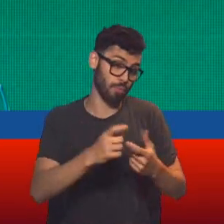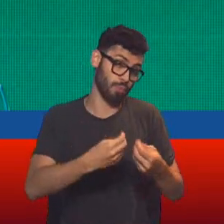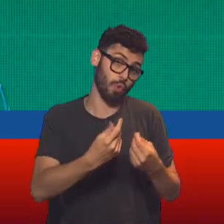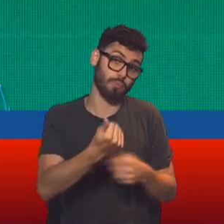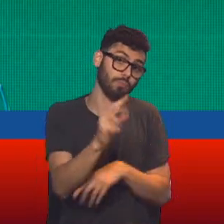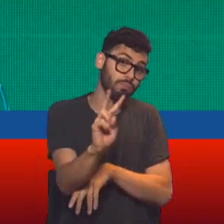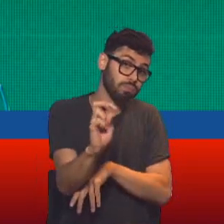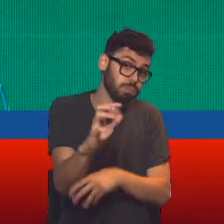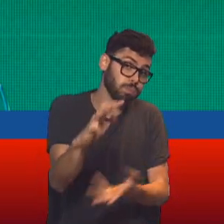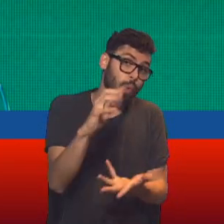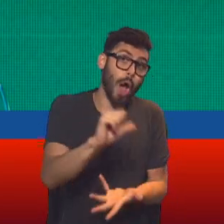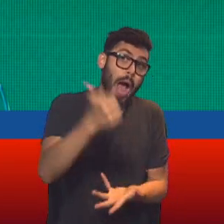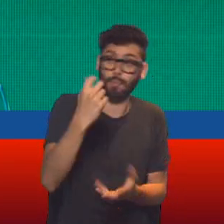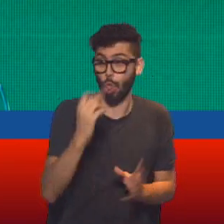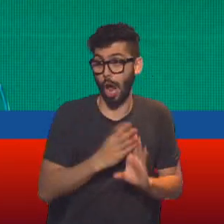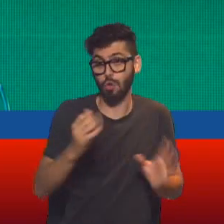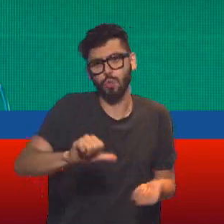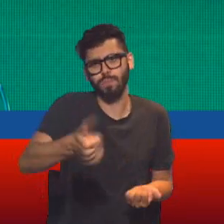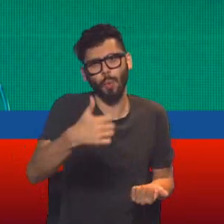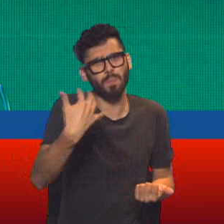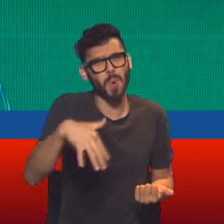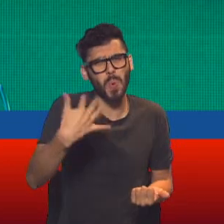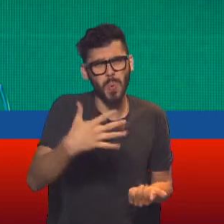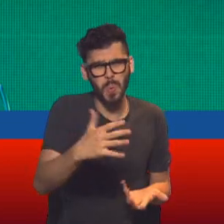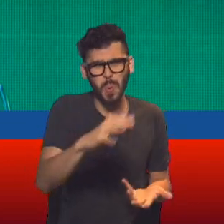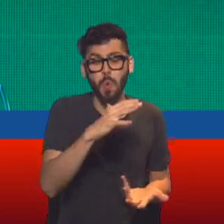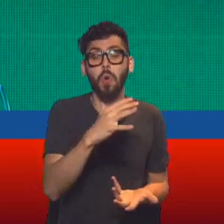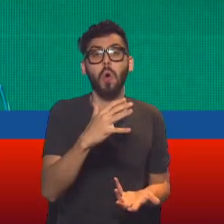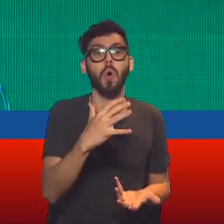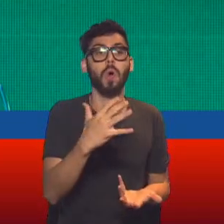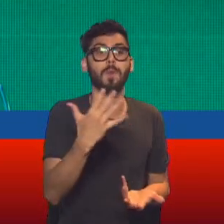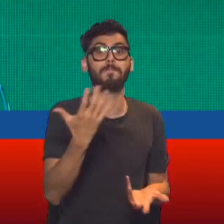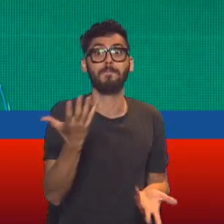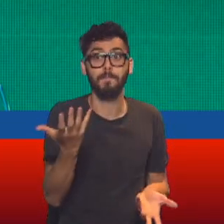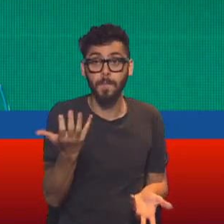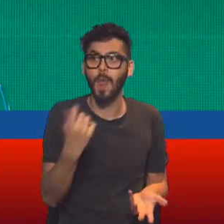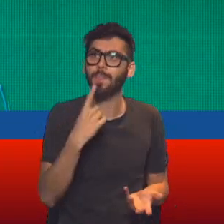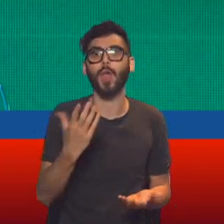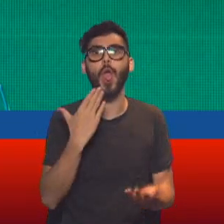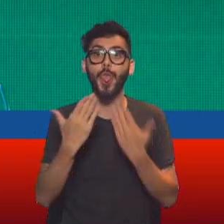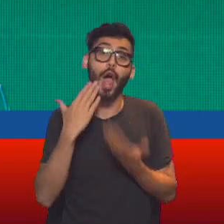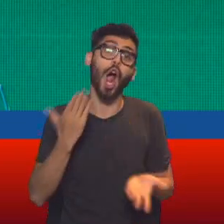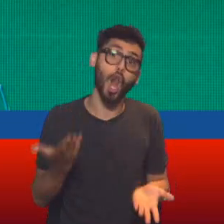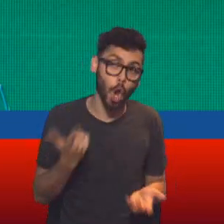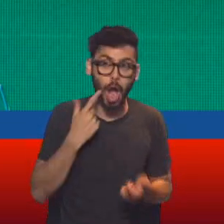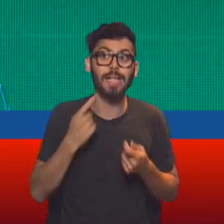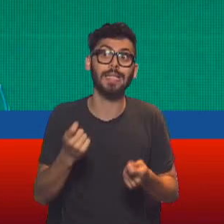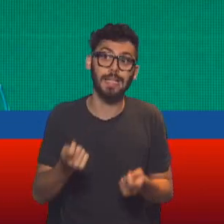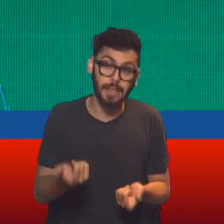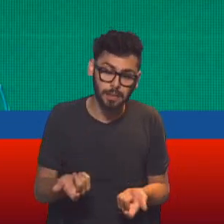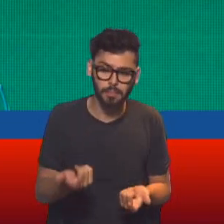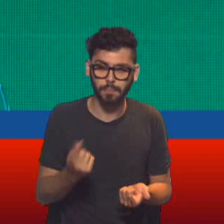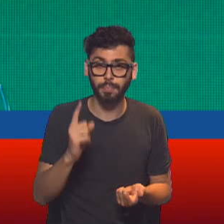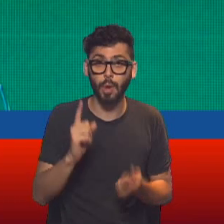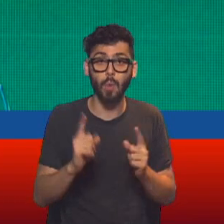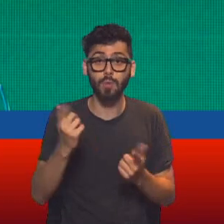grandes ganadores durante estos 2 años. Y uno entiende perfectamente a qué se refieren cuando hay que dialogar, hay que insistir, pero hay muchos que ya no